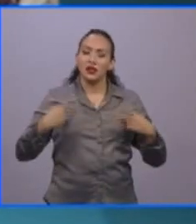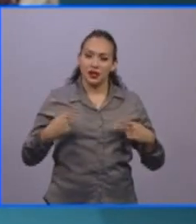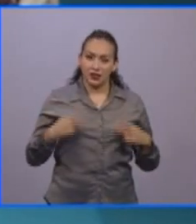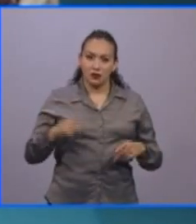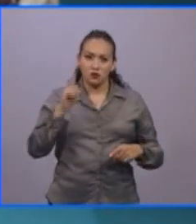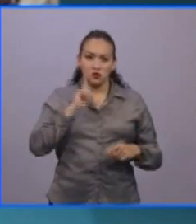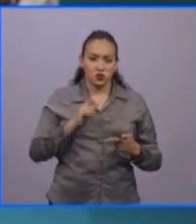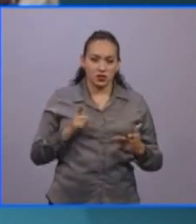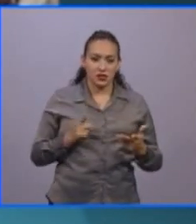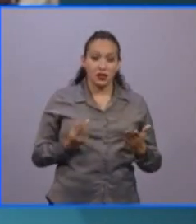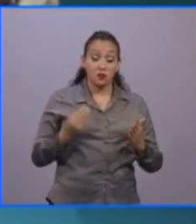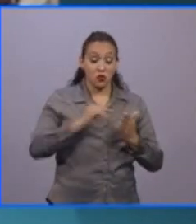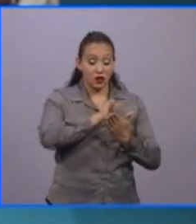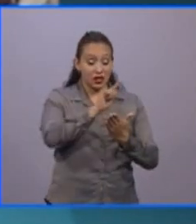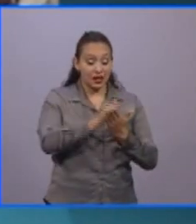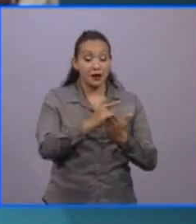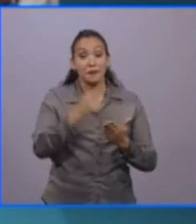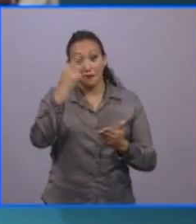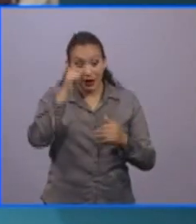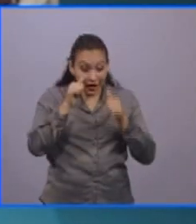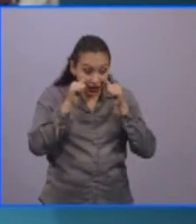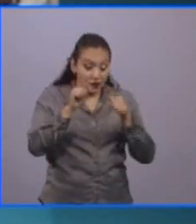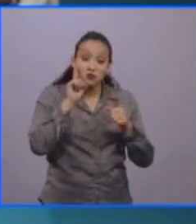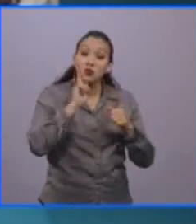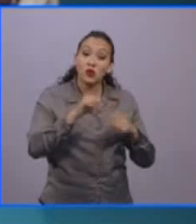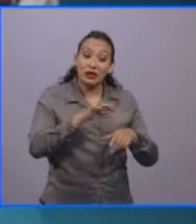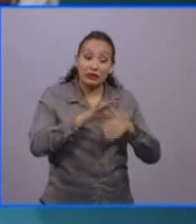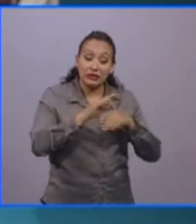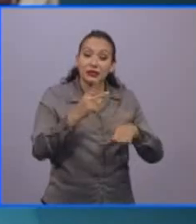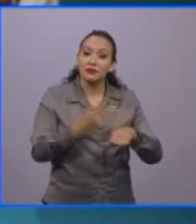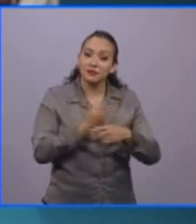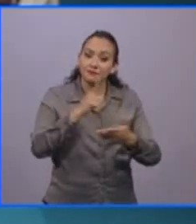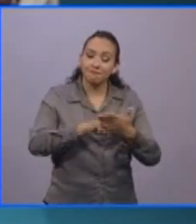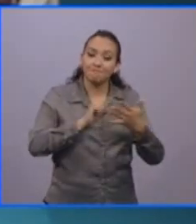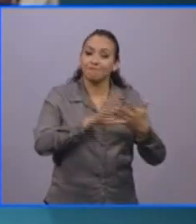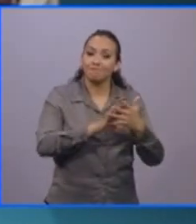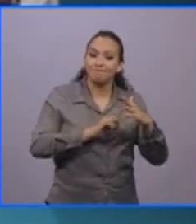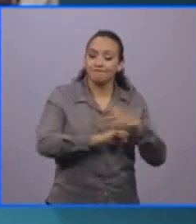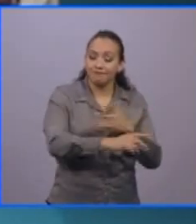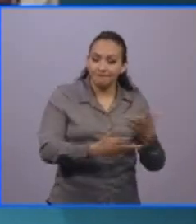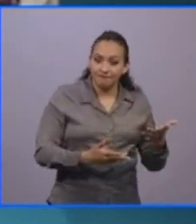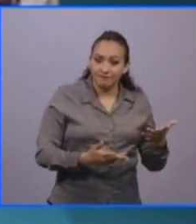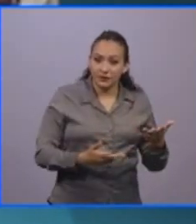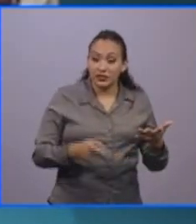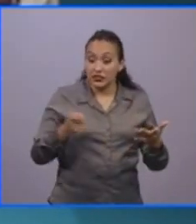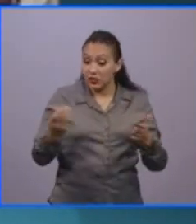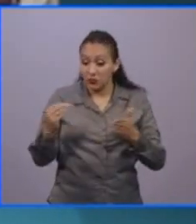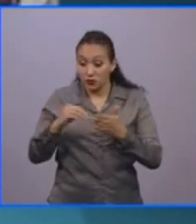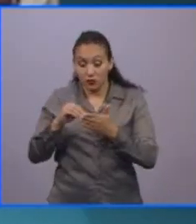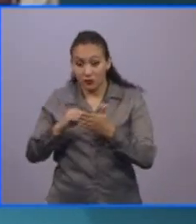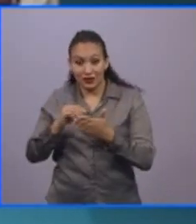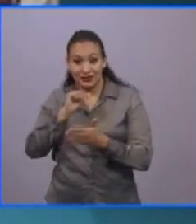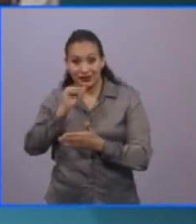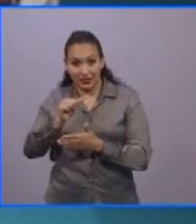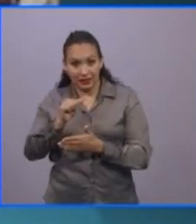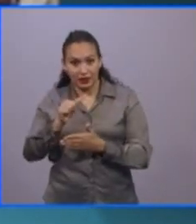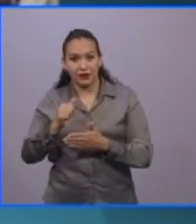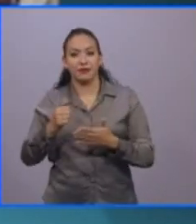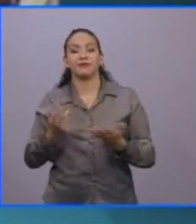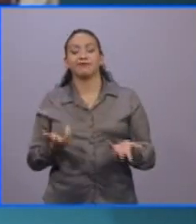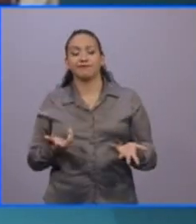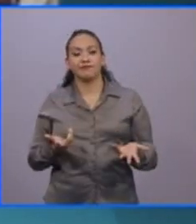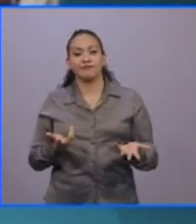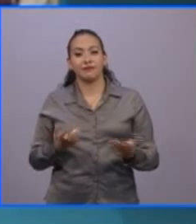al del contenido de las vidas y las historias de las mujeres privadas de libertad. Sin esta complicación y esta